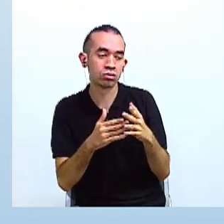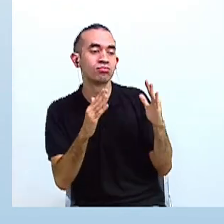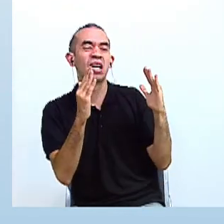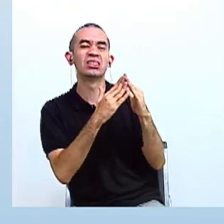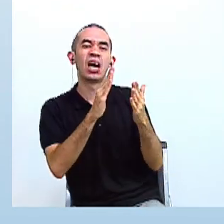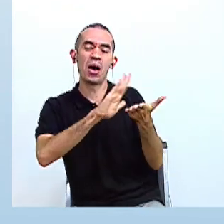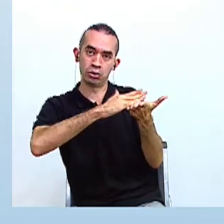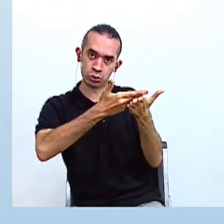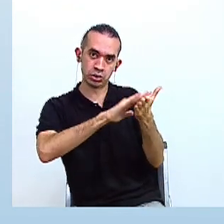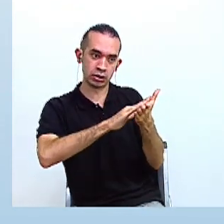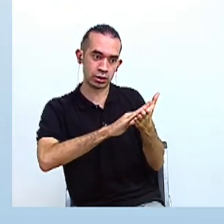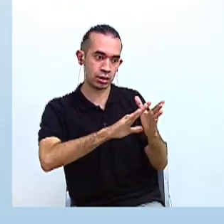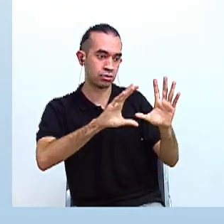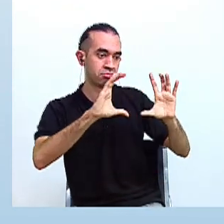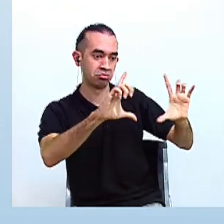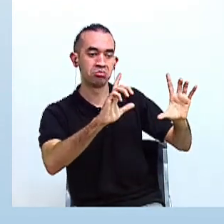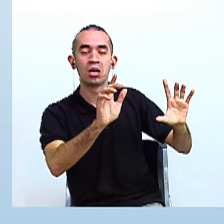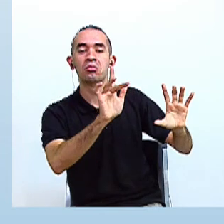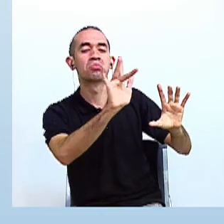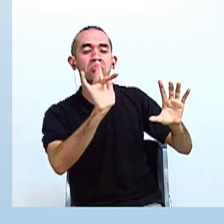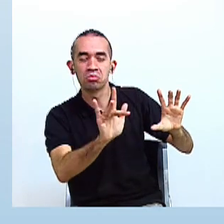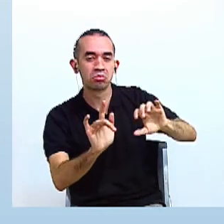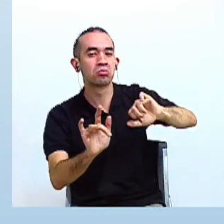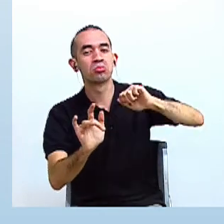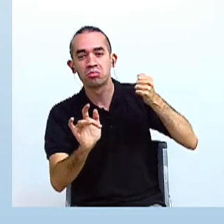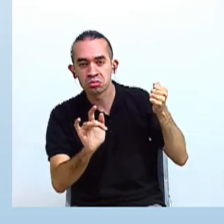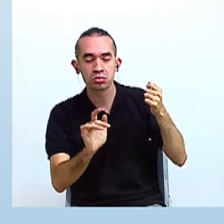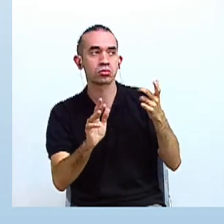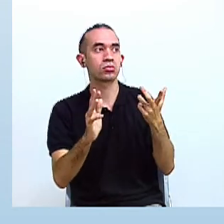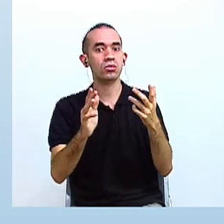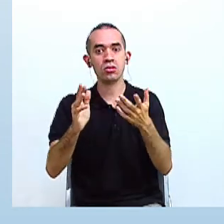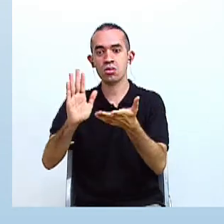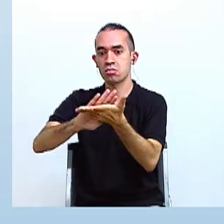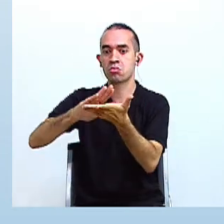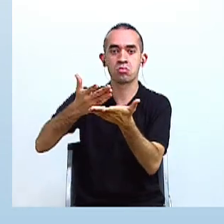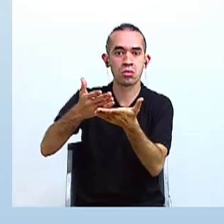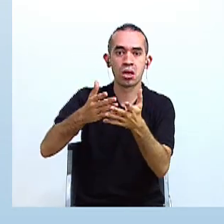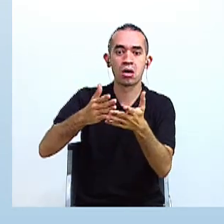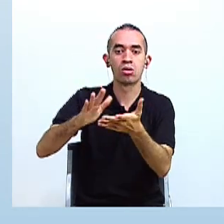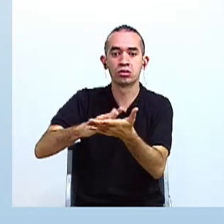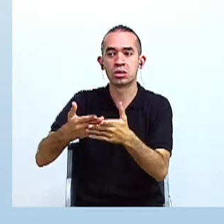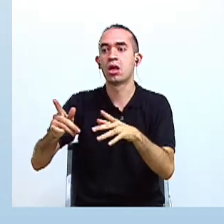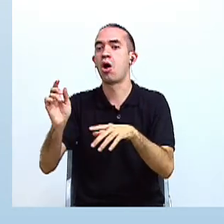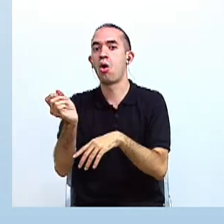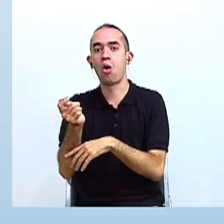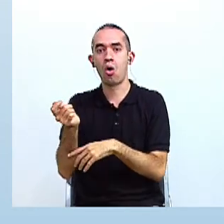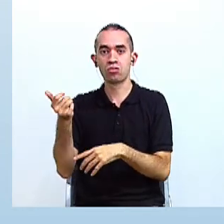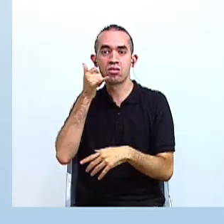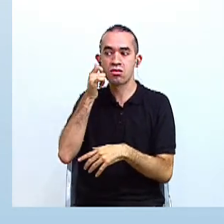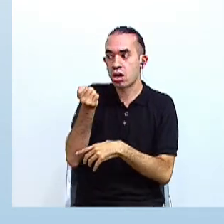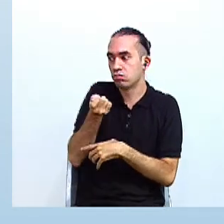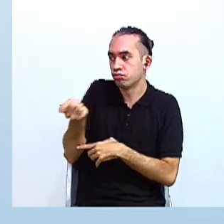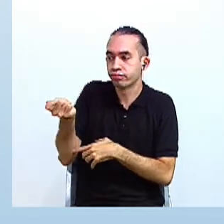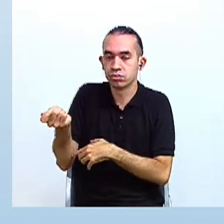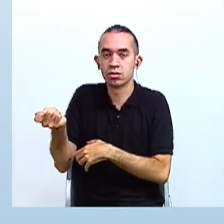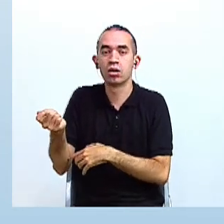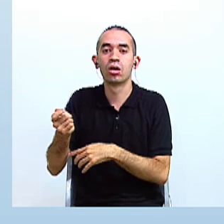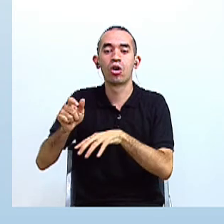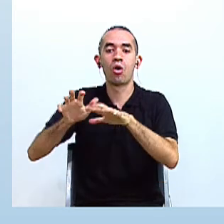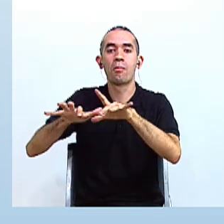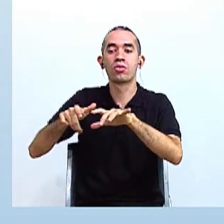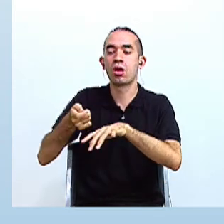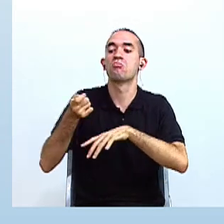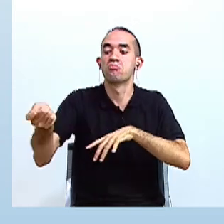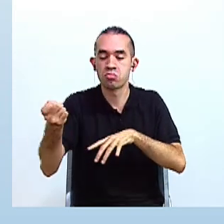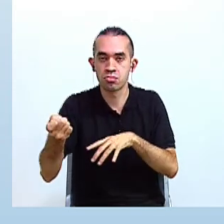aunque estén conectados, siguen gastando energía. Muchas veces dejamos ahí el cargador del celular, de la computadora, ¿verdad? Y no tomamos